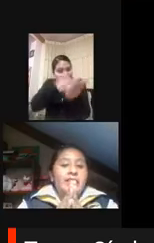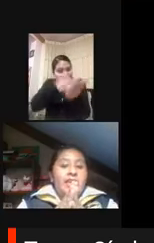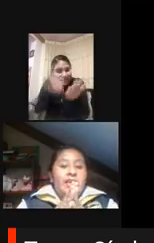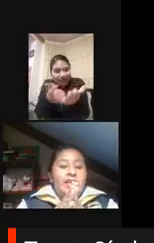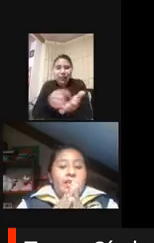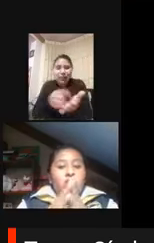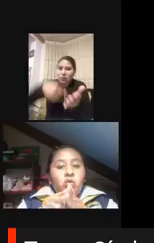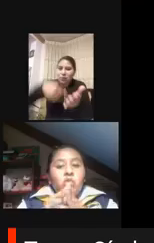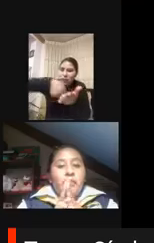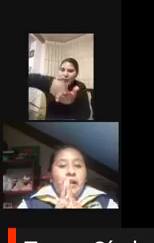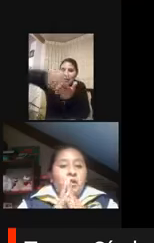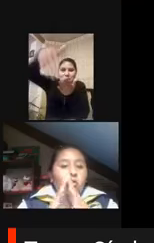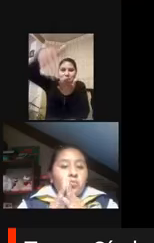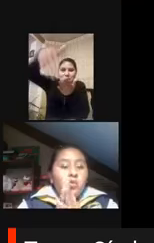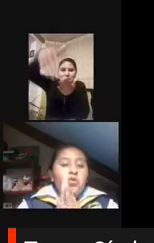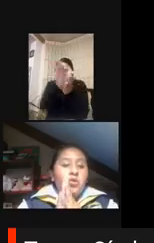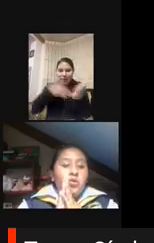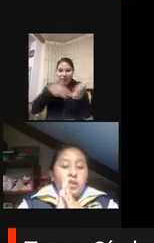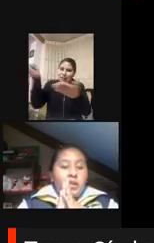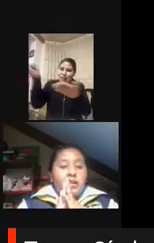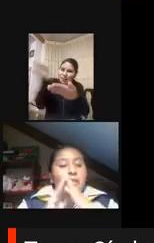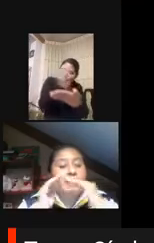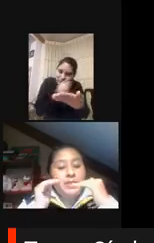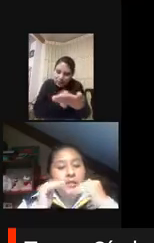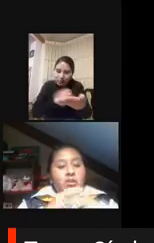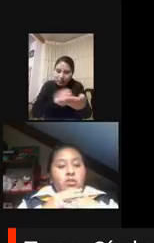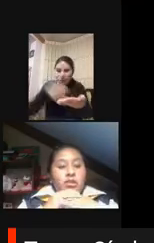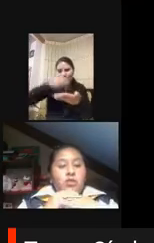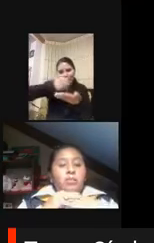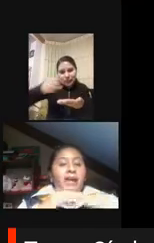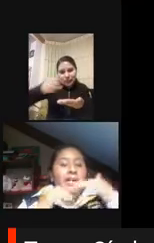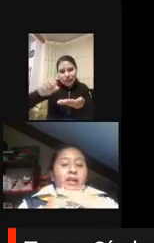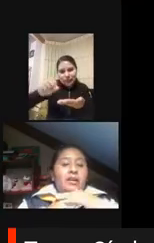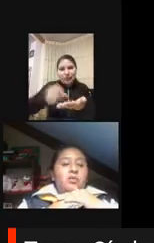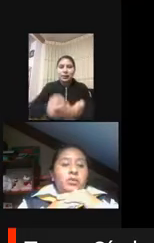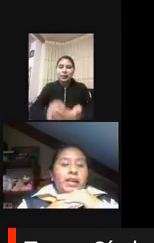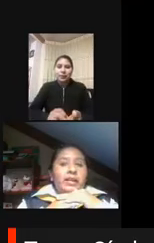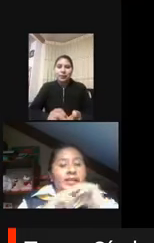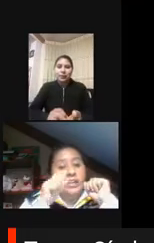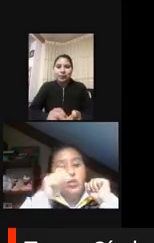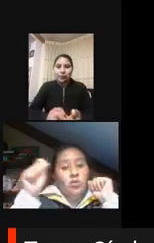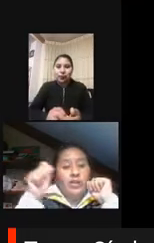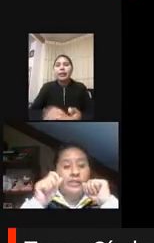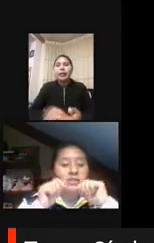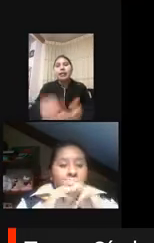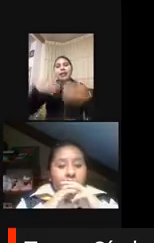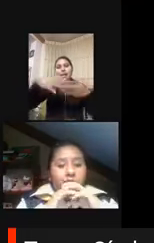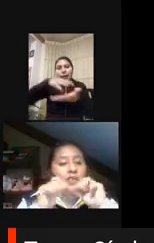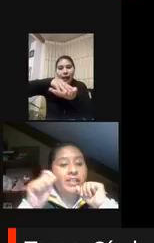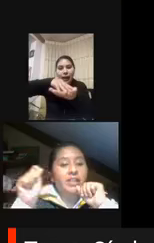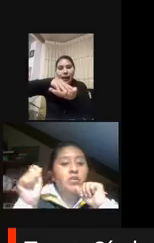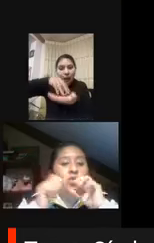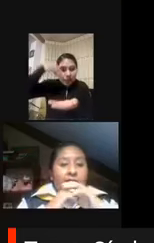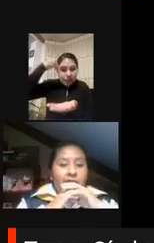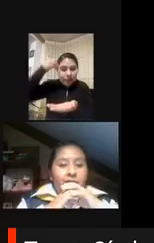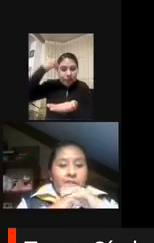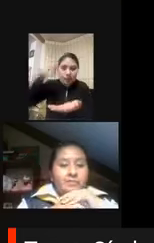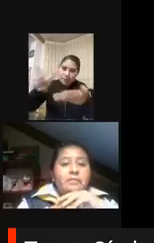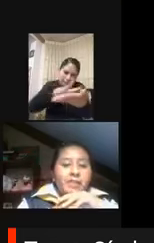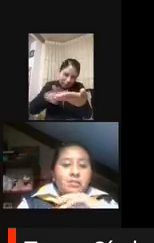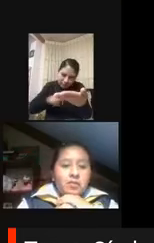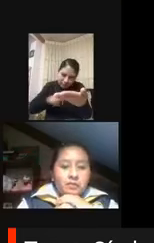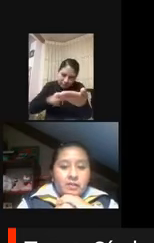horizontales, en curva, con puntos, que van aprendiendo esto para una lectura, ¿no? Una escritura